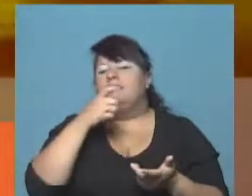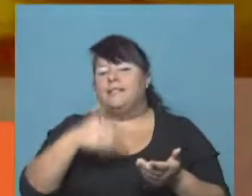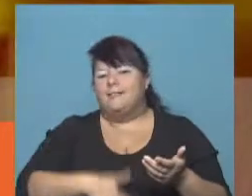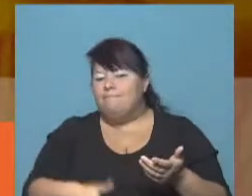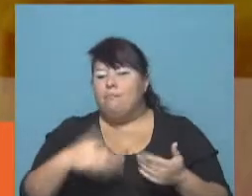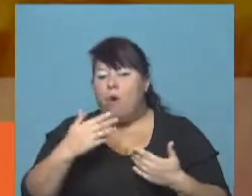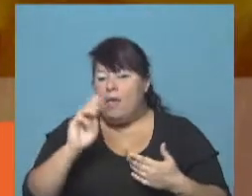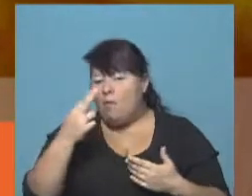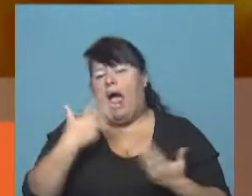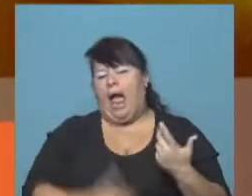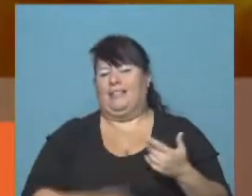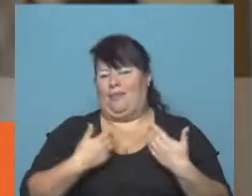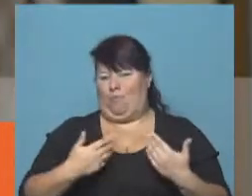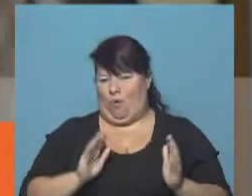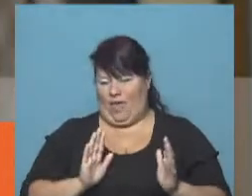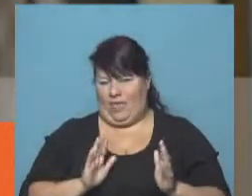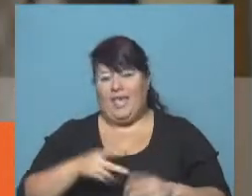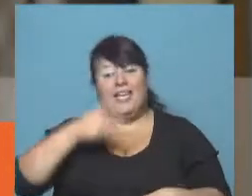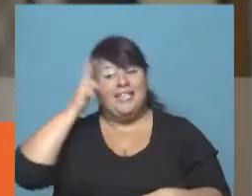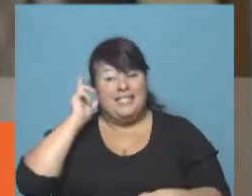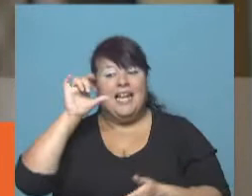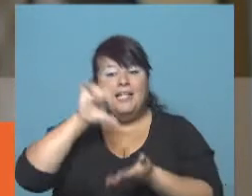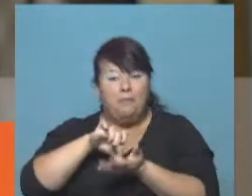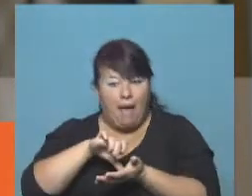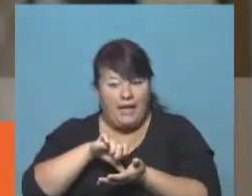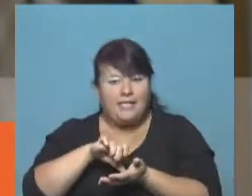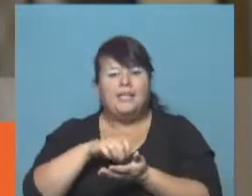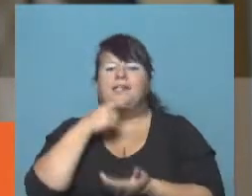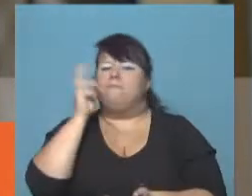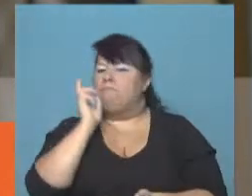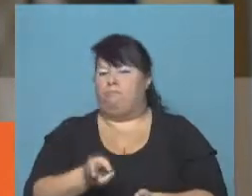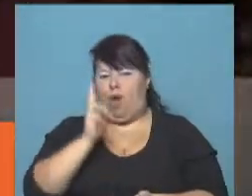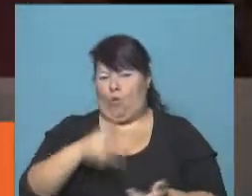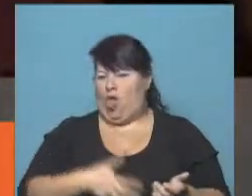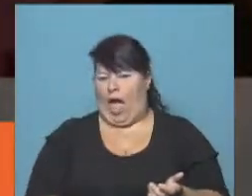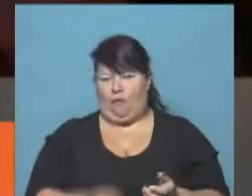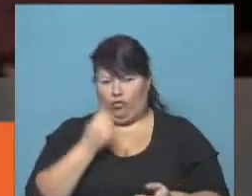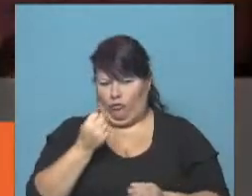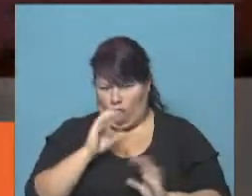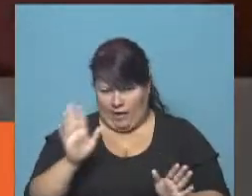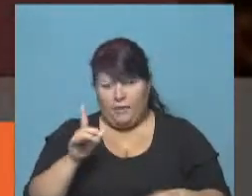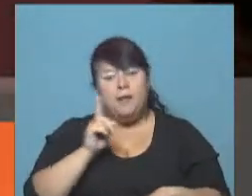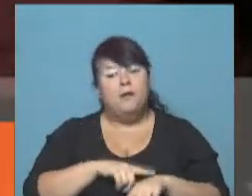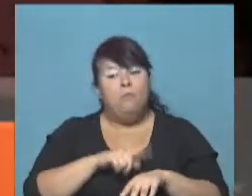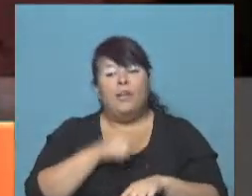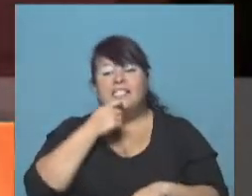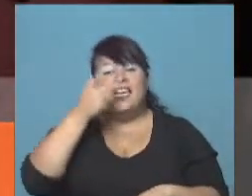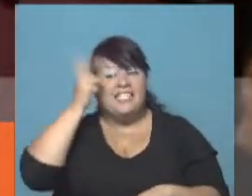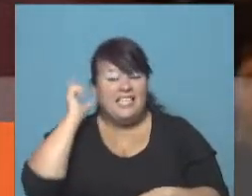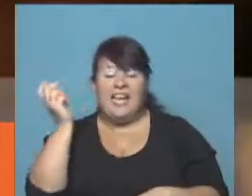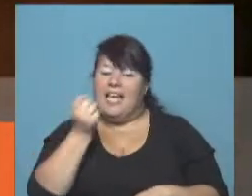embarazo es inviable. Chile es uno de los países que prohíbe totalmente el aborto y es momento que, si Chile